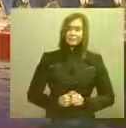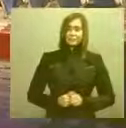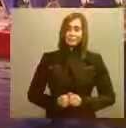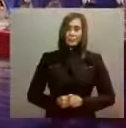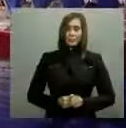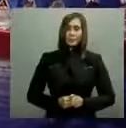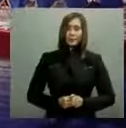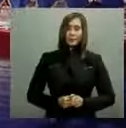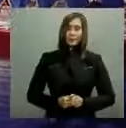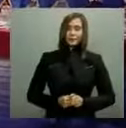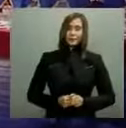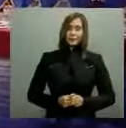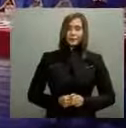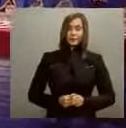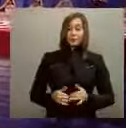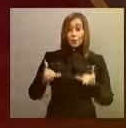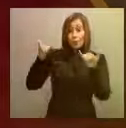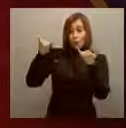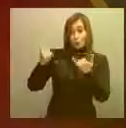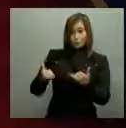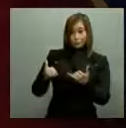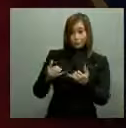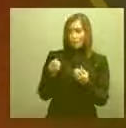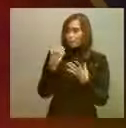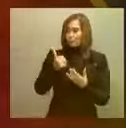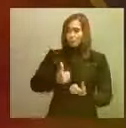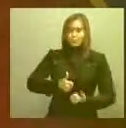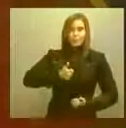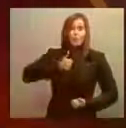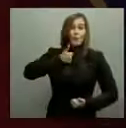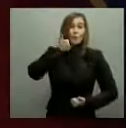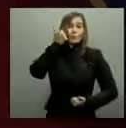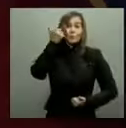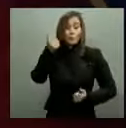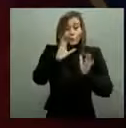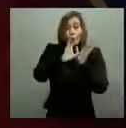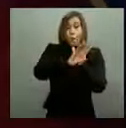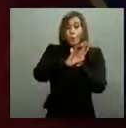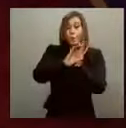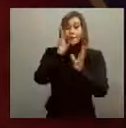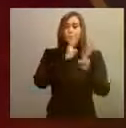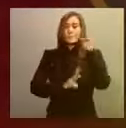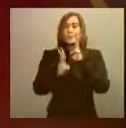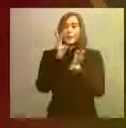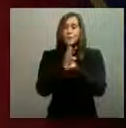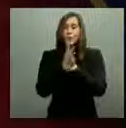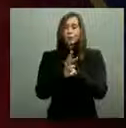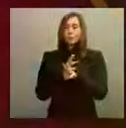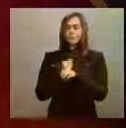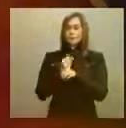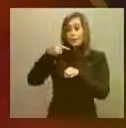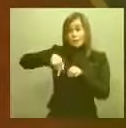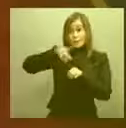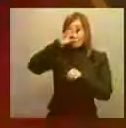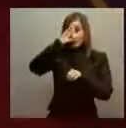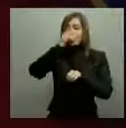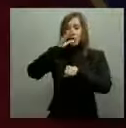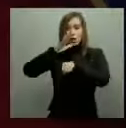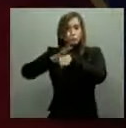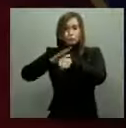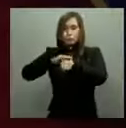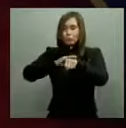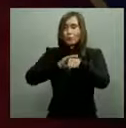Hoy, con orgullo, somos un referente a nivel mundial, Nos llaman para poder contarles